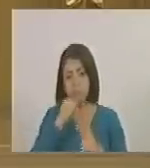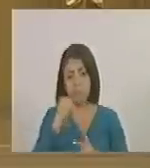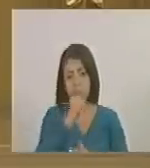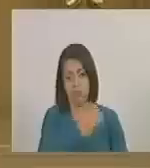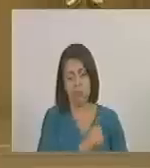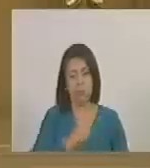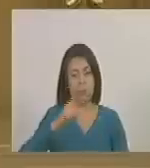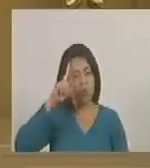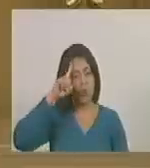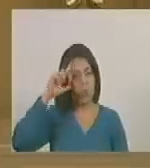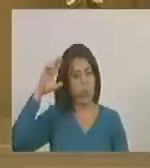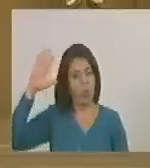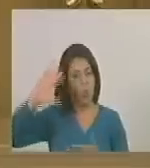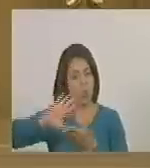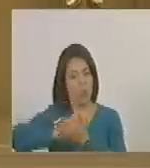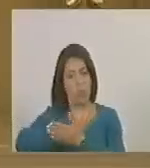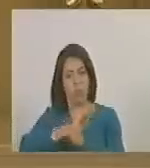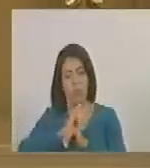sueño.